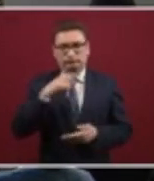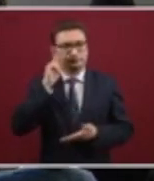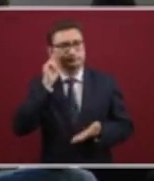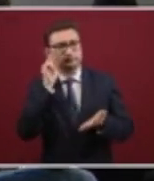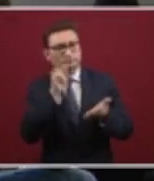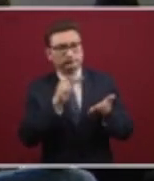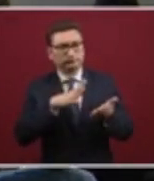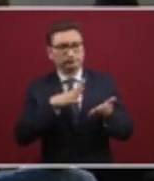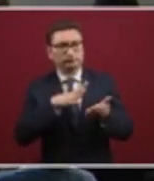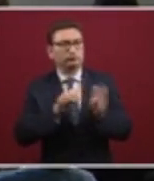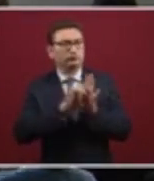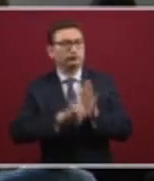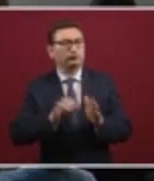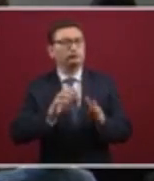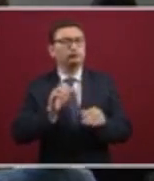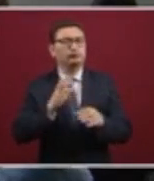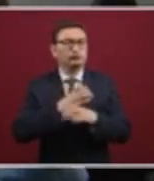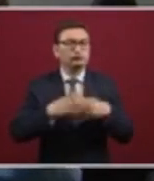vehículos